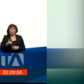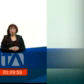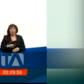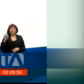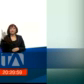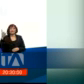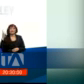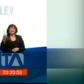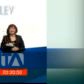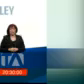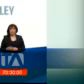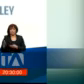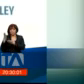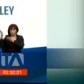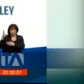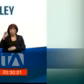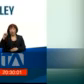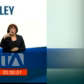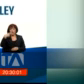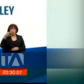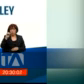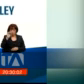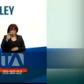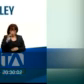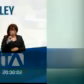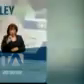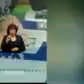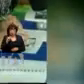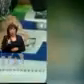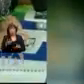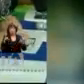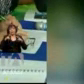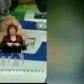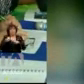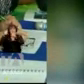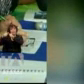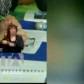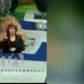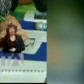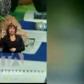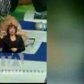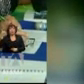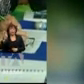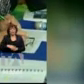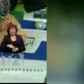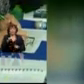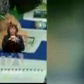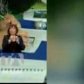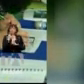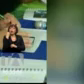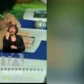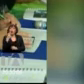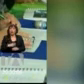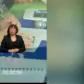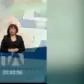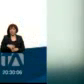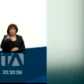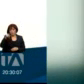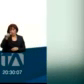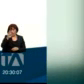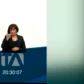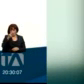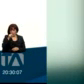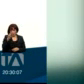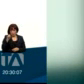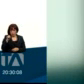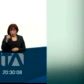Ochoa, el ex superintendente de comunicación que también se encuentra en Bolivia. El número 11 de la lista de prófugos es el ex canciller Ricardo Patiño, quien